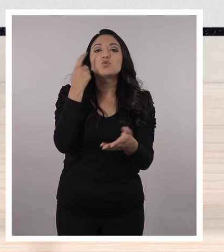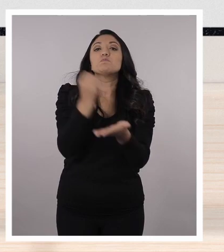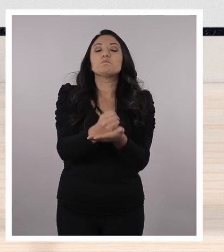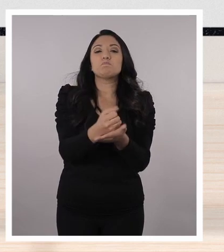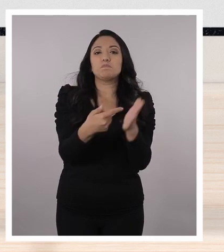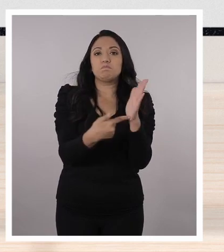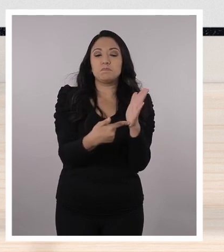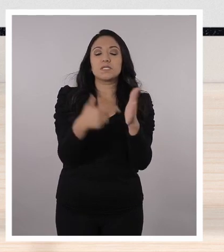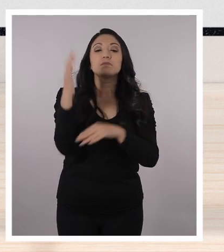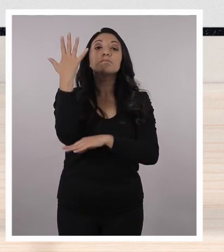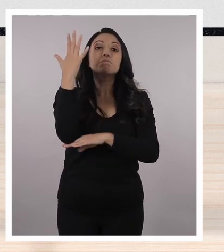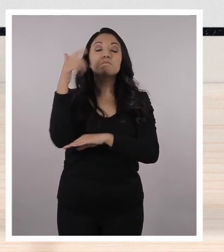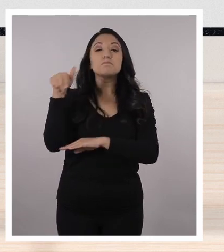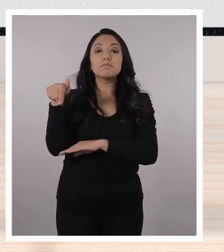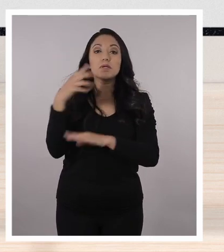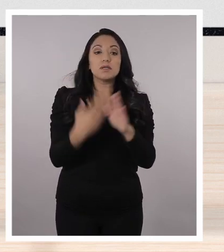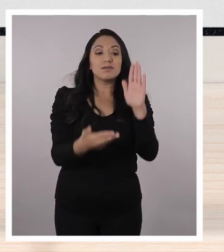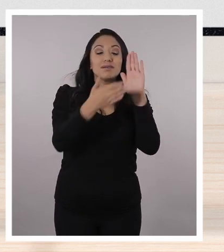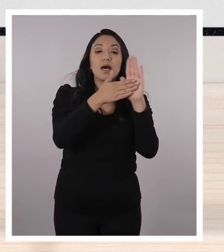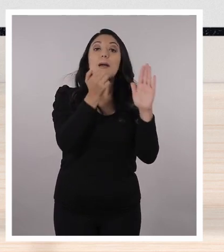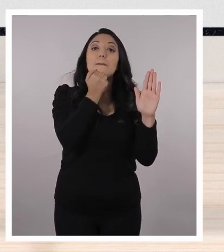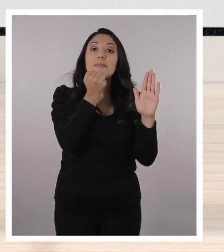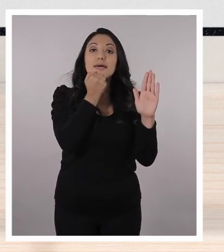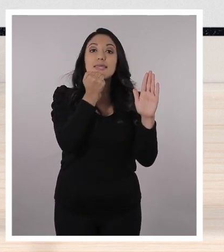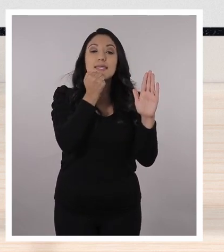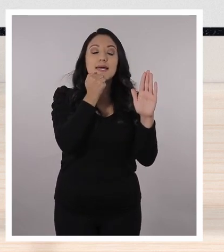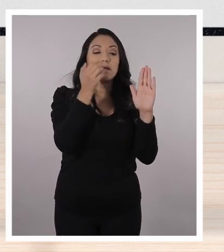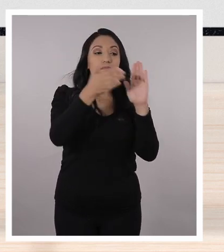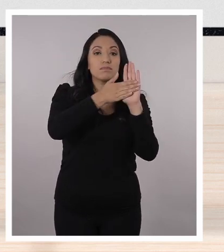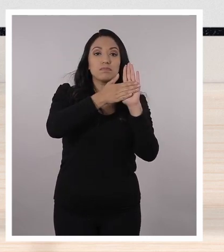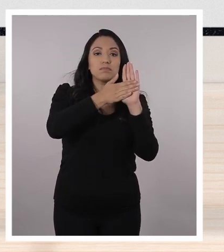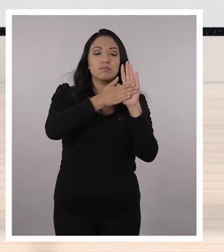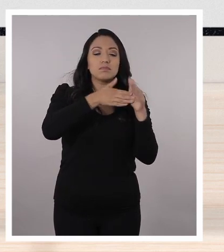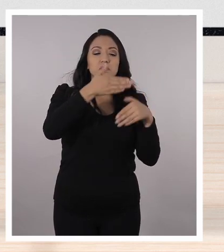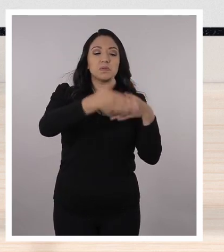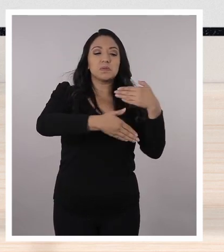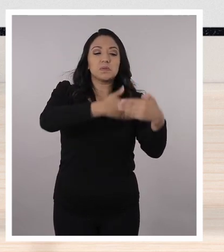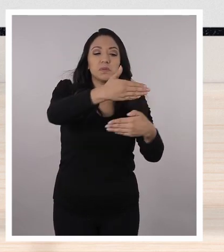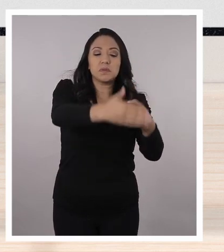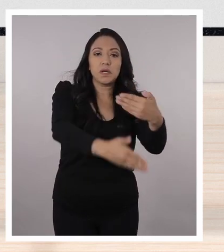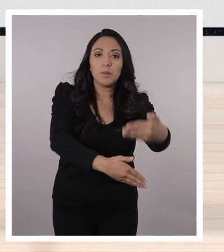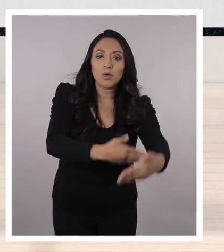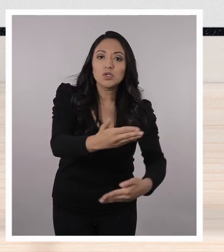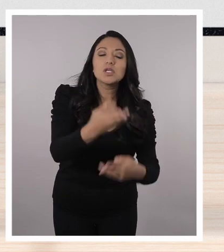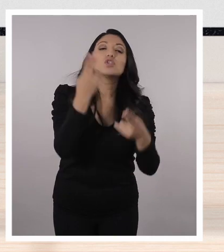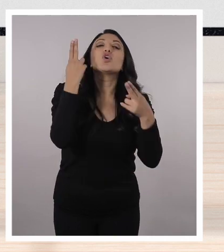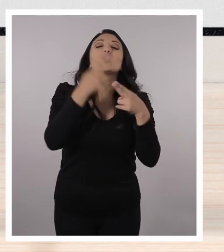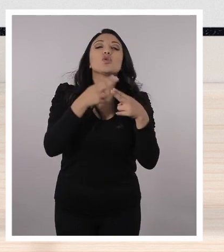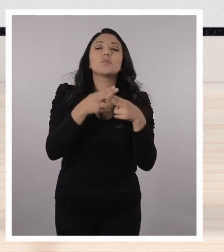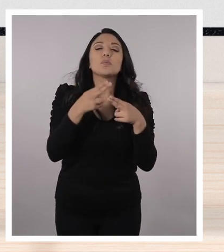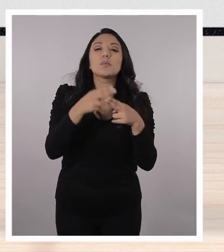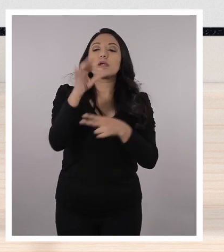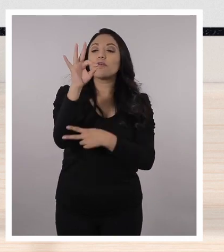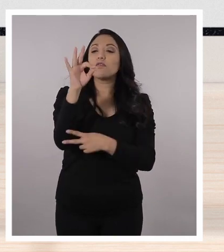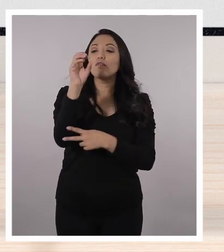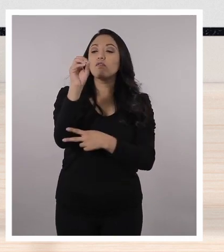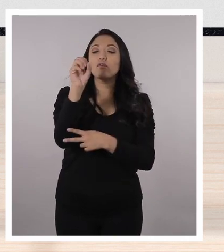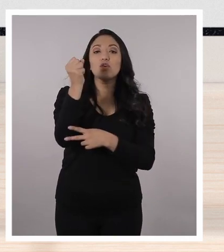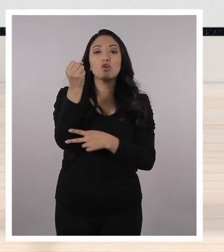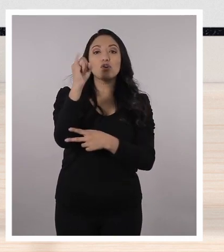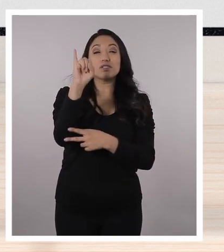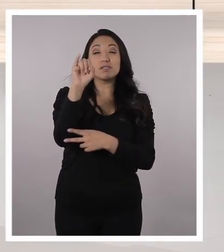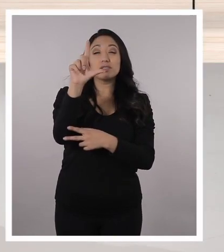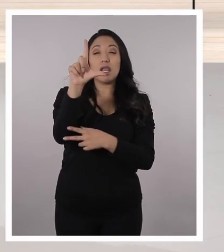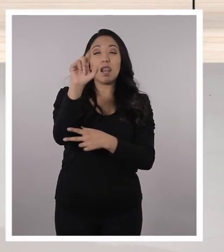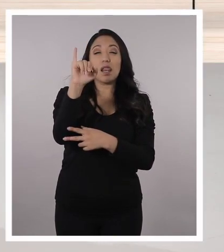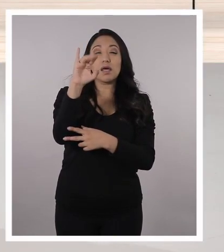Organismos vivos, en este caso vegetales, en las rocas pasan por un proceso de fosilización. ¿Esto qué quiere decir, chicos y